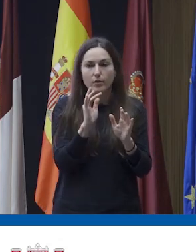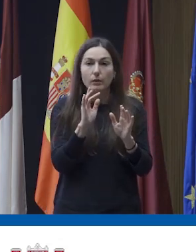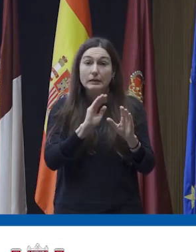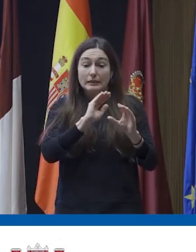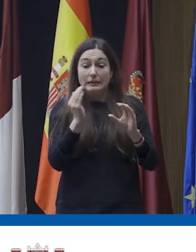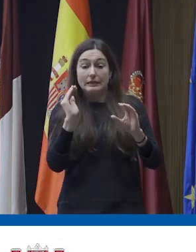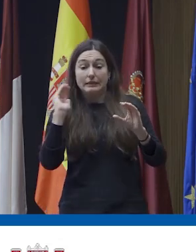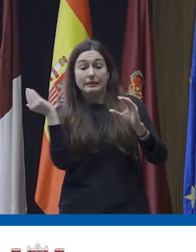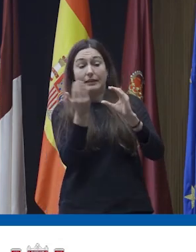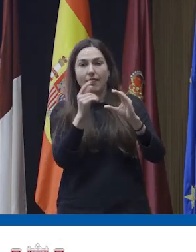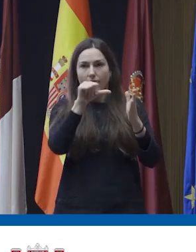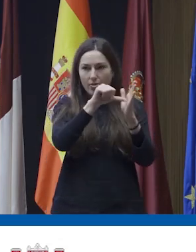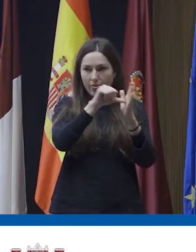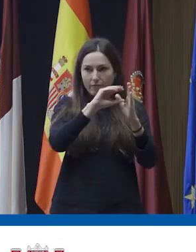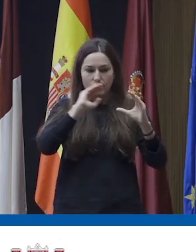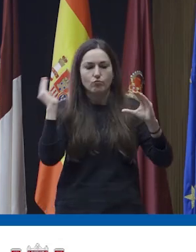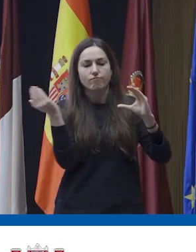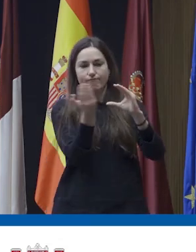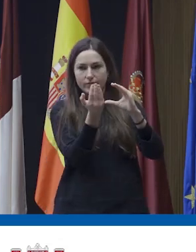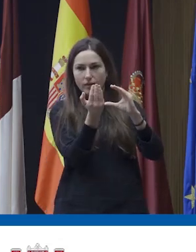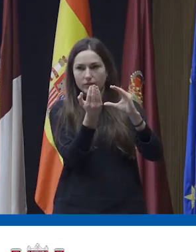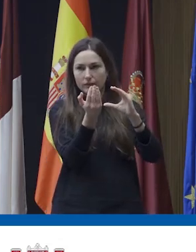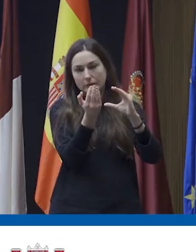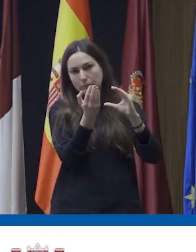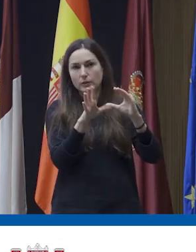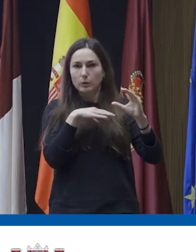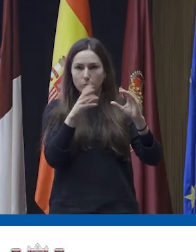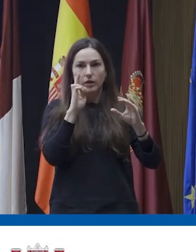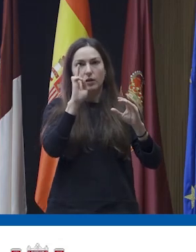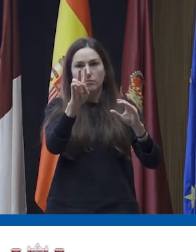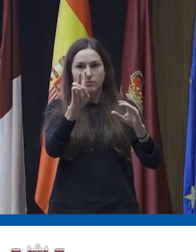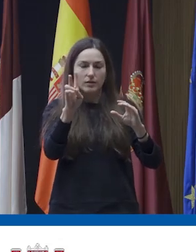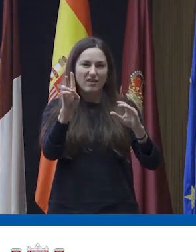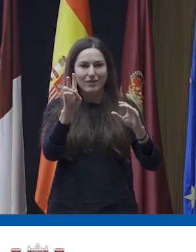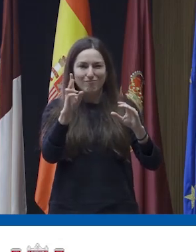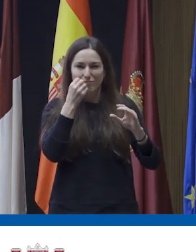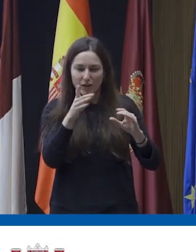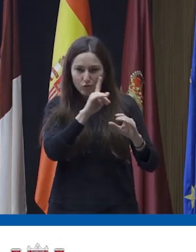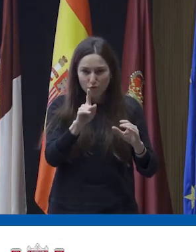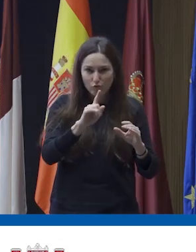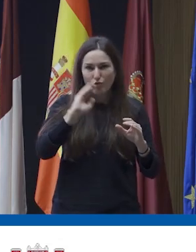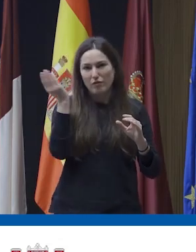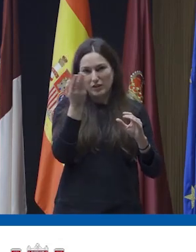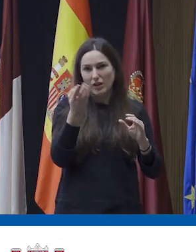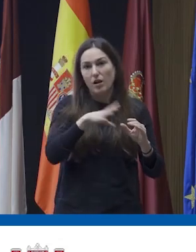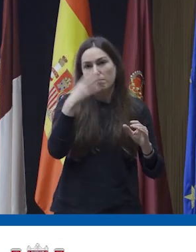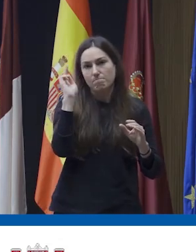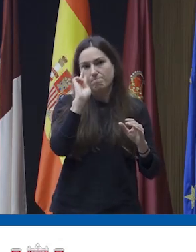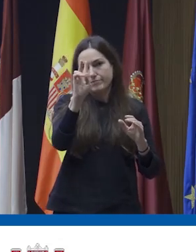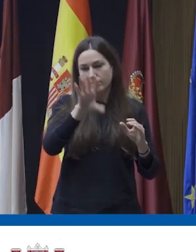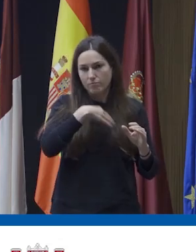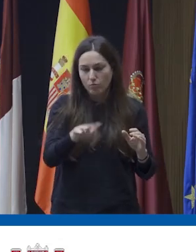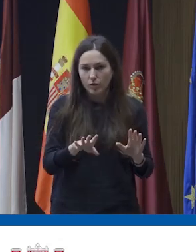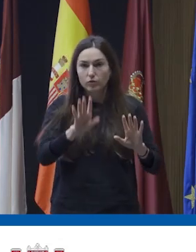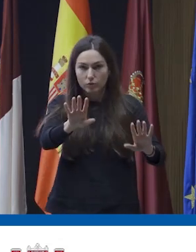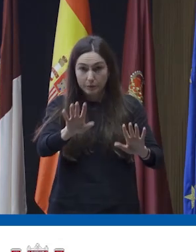en la zona del centro, pues puede producir pues una alteración de la visión, distorsiones de visión, etcétera. Entonces, en principio, que